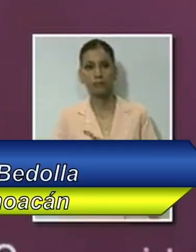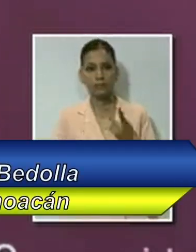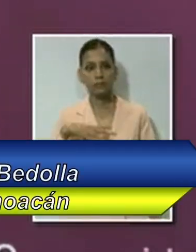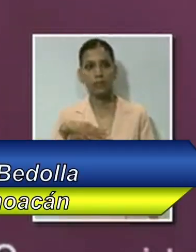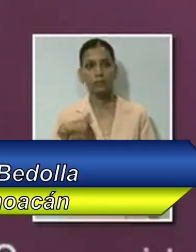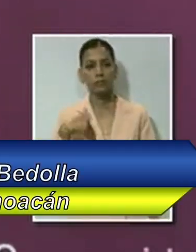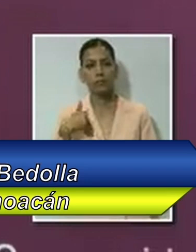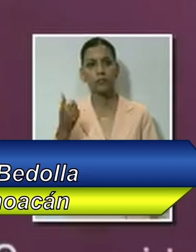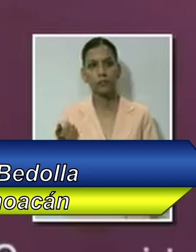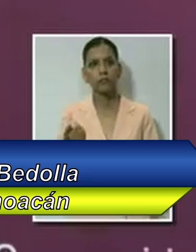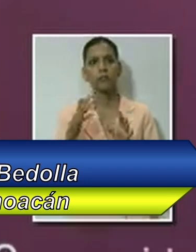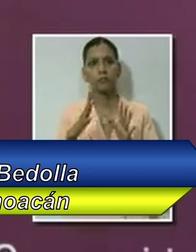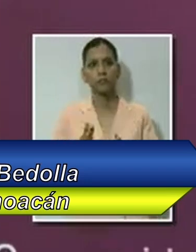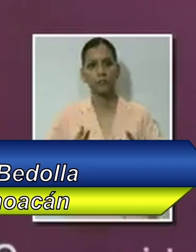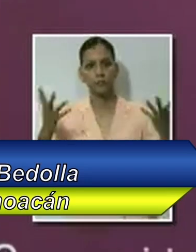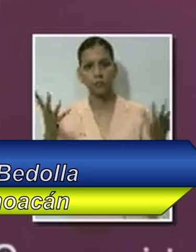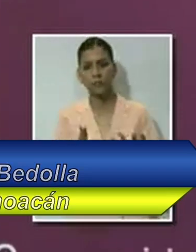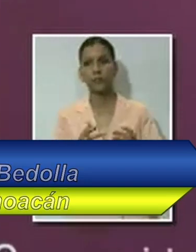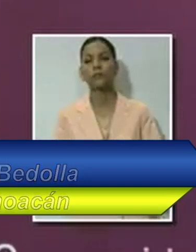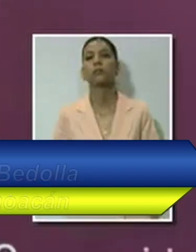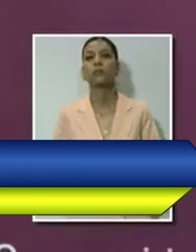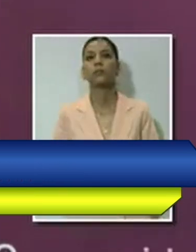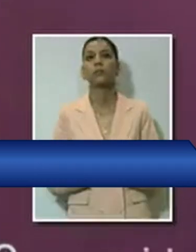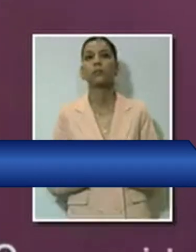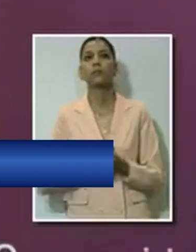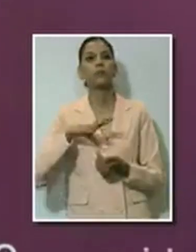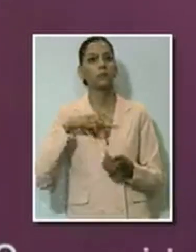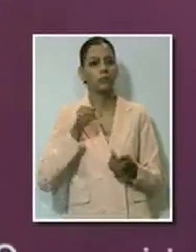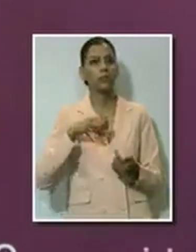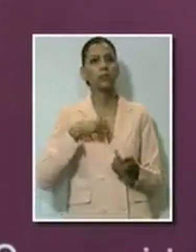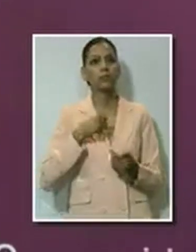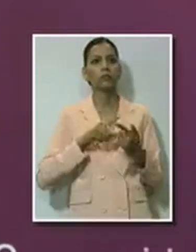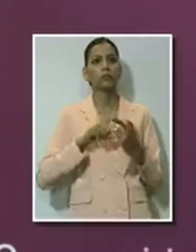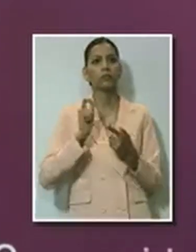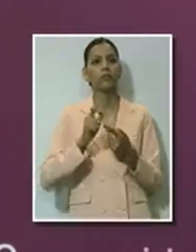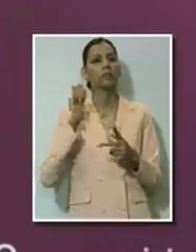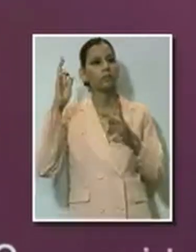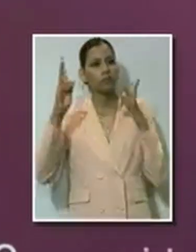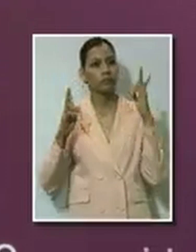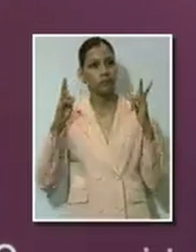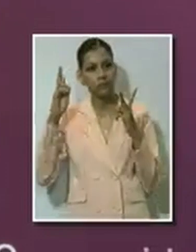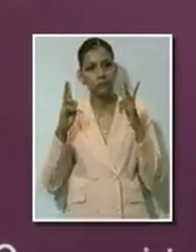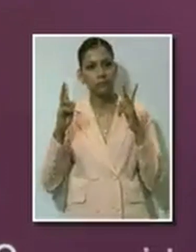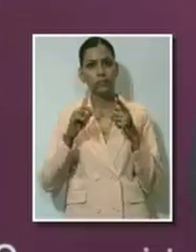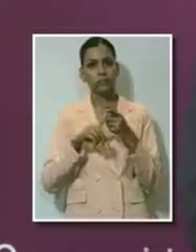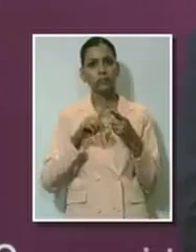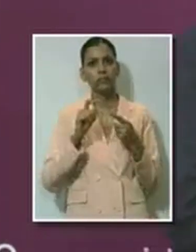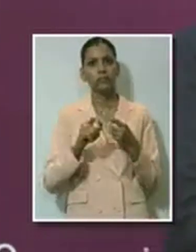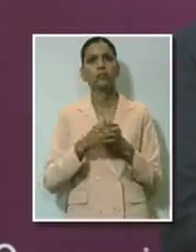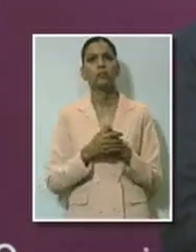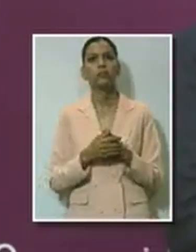a aprovechar, como lo hemos hecho intensamente, la visita de